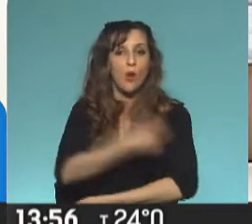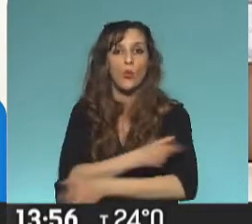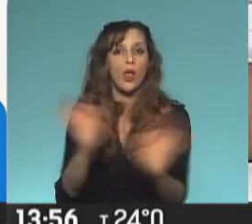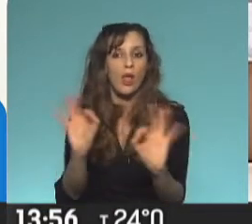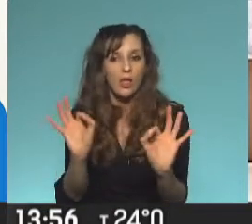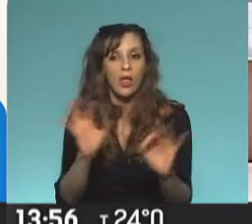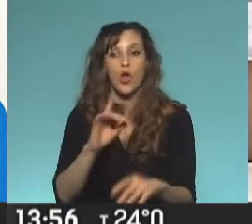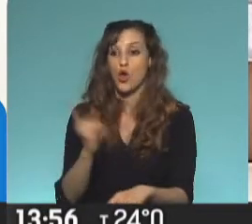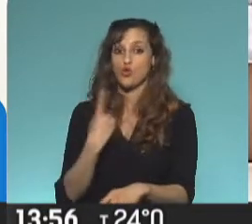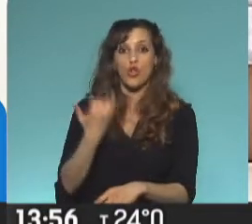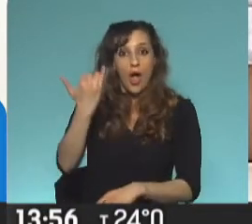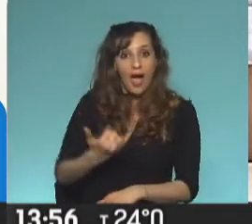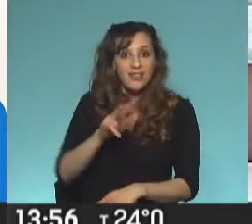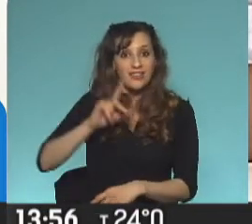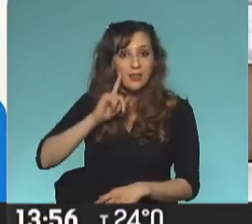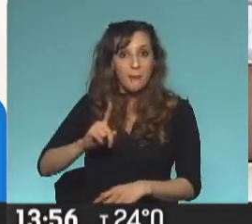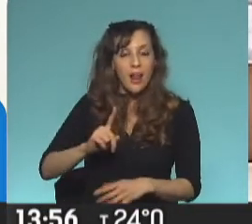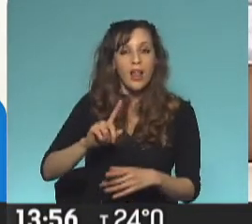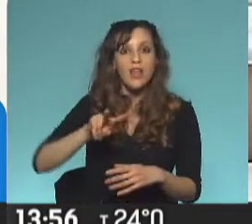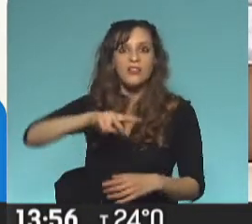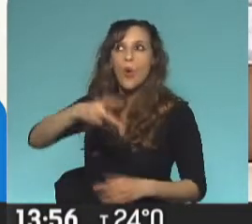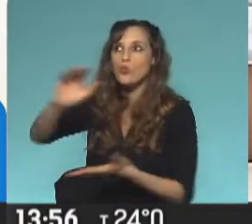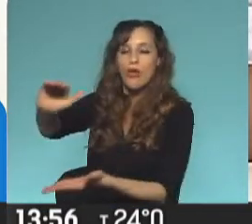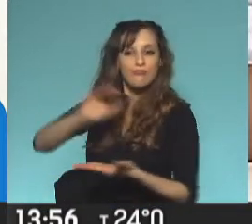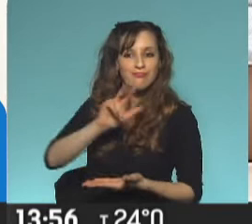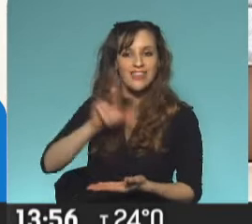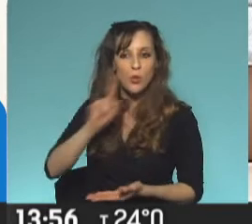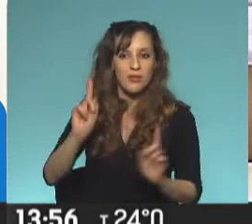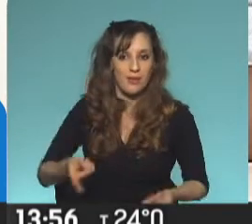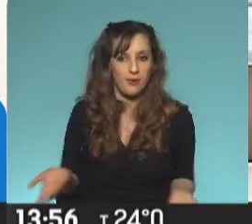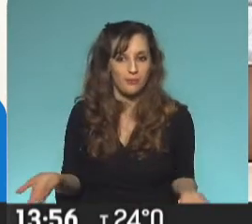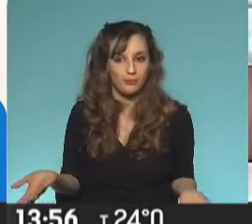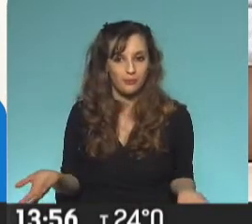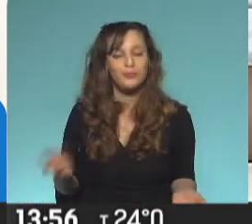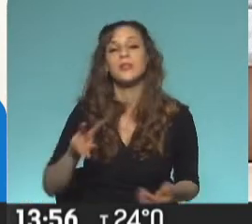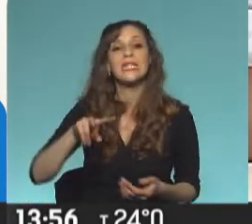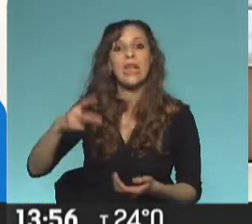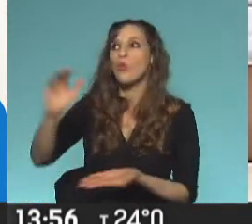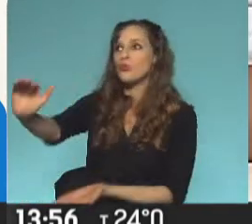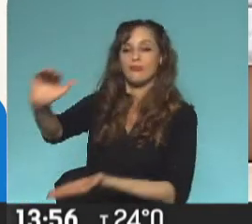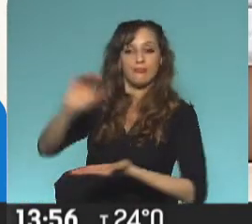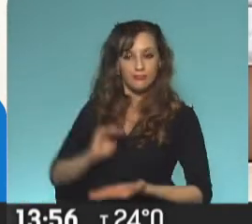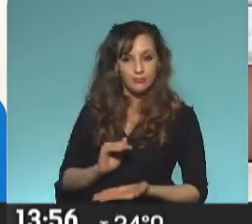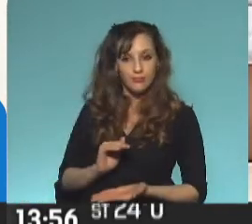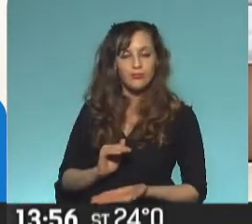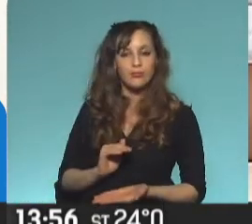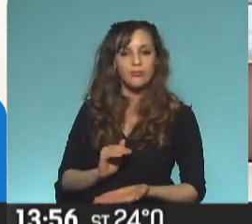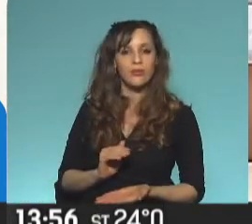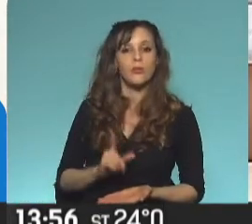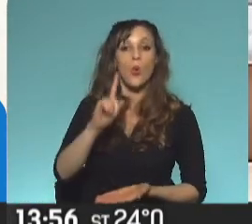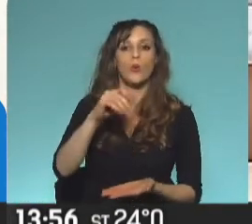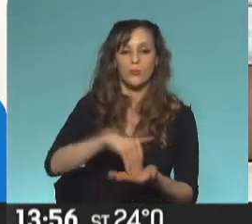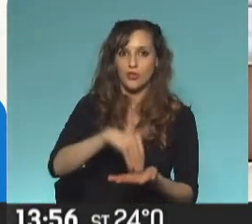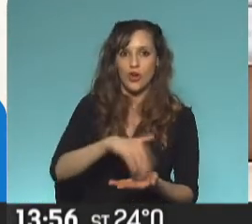300.000 y pasar al segundo lote ese segundo lote que para la provincia buenos aires- estimamos en un millón y medio de vacunas